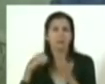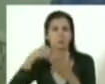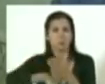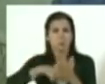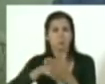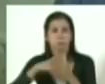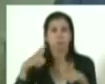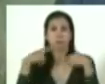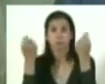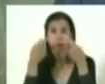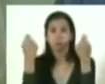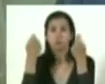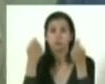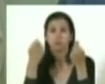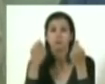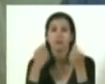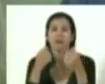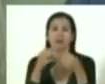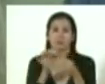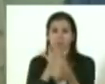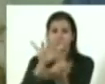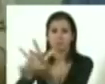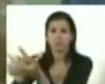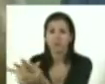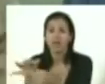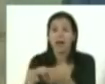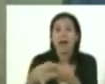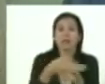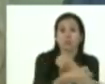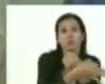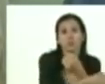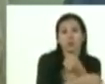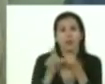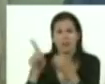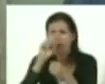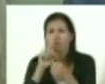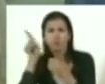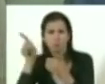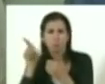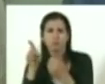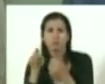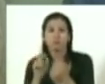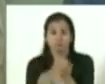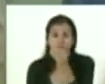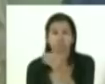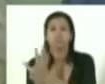El 3 de mayo de ese año nacía la Tercera República.